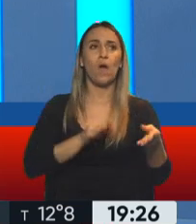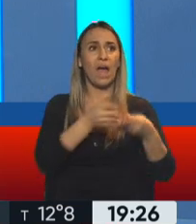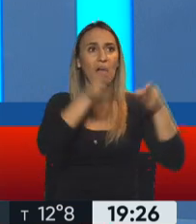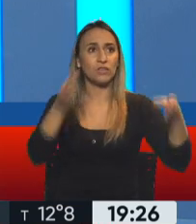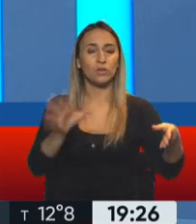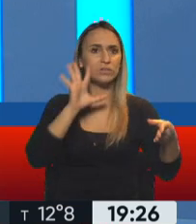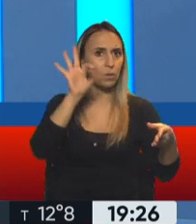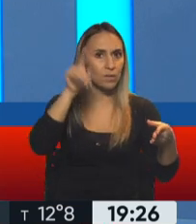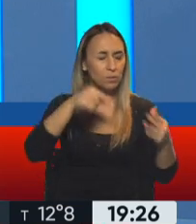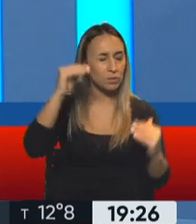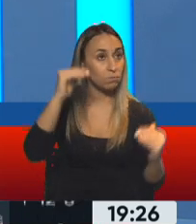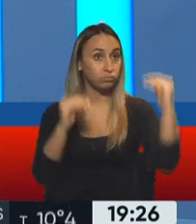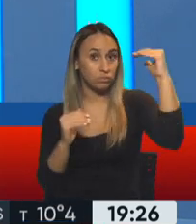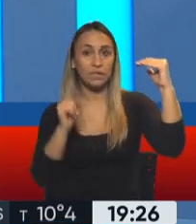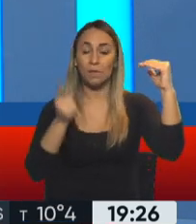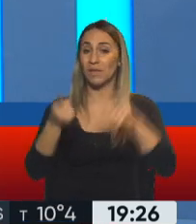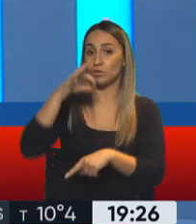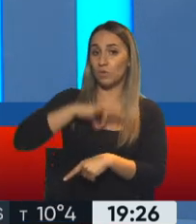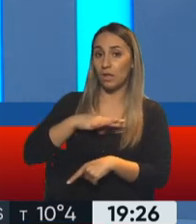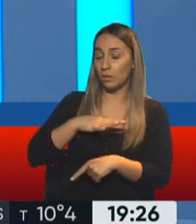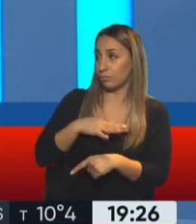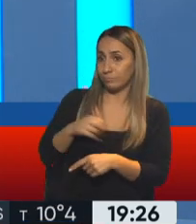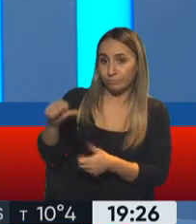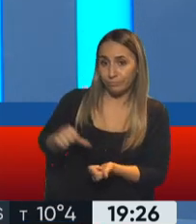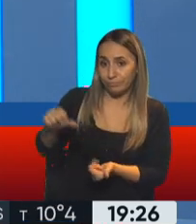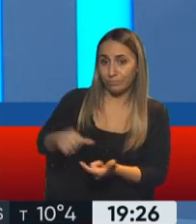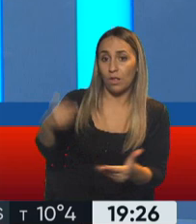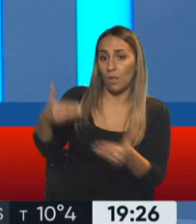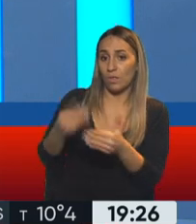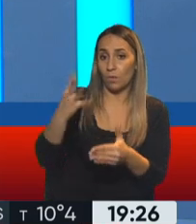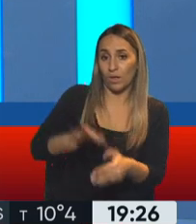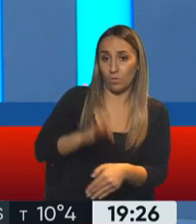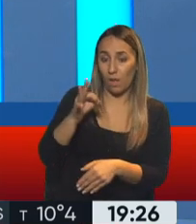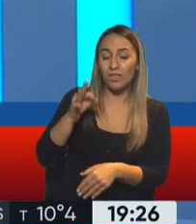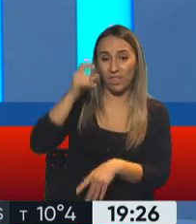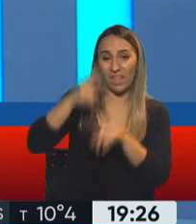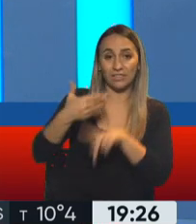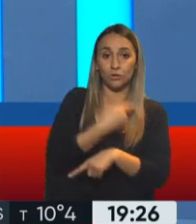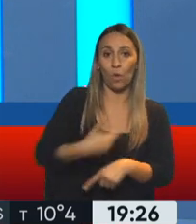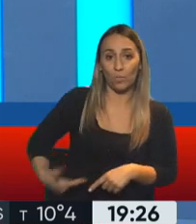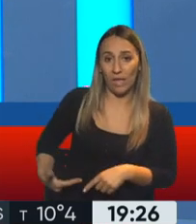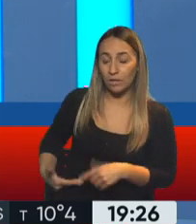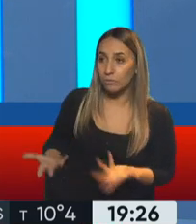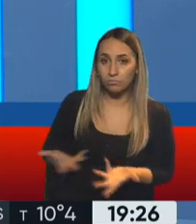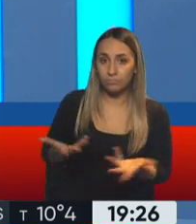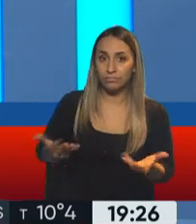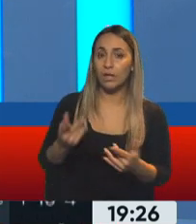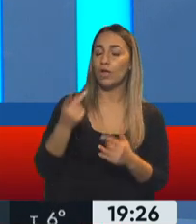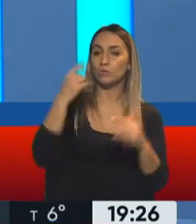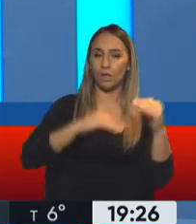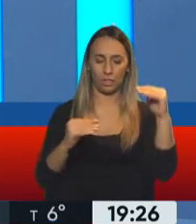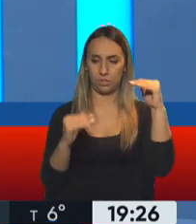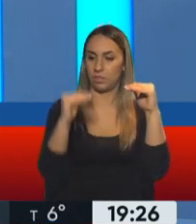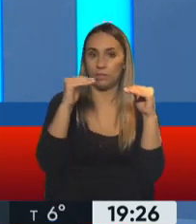50%. Una pérdida de poder adquisitivo que ya la venís arrastrando de los 4 años sí. anteriores. Un 20% que todavía no logra recuperarse. Y